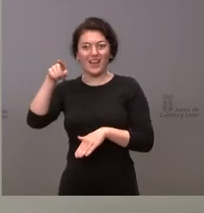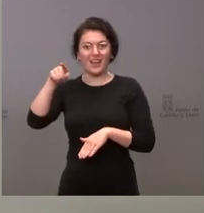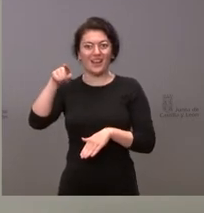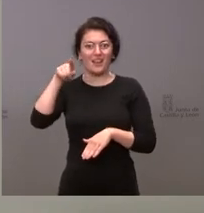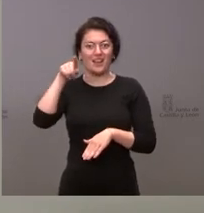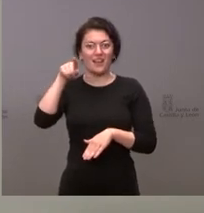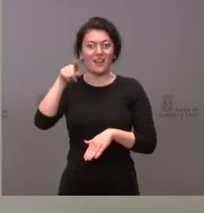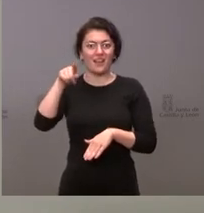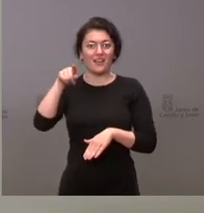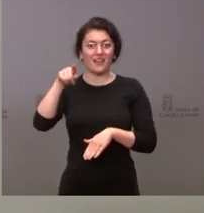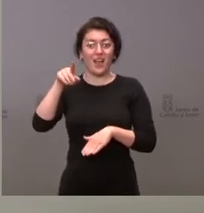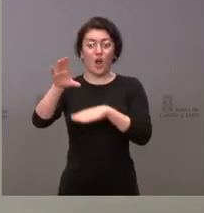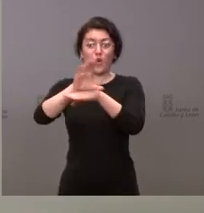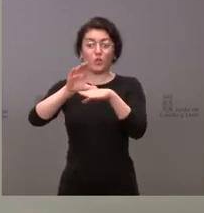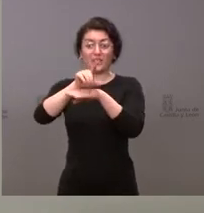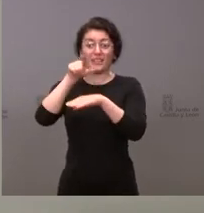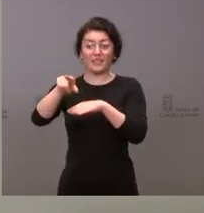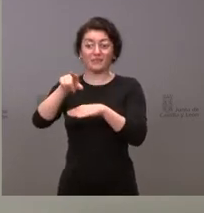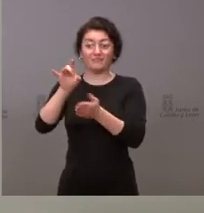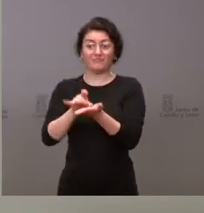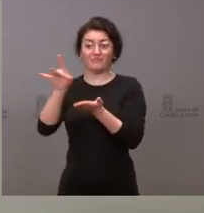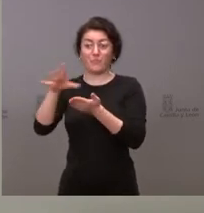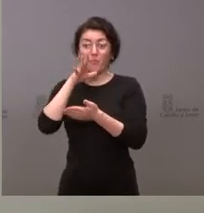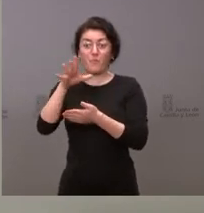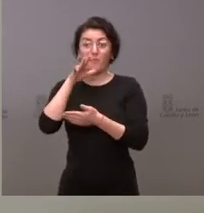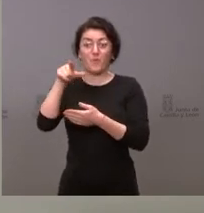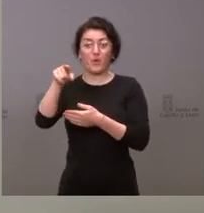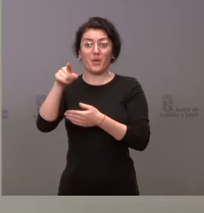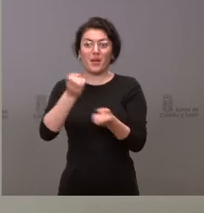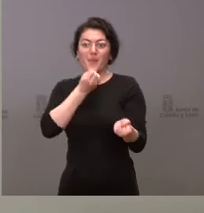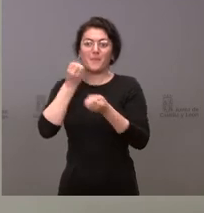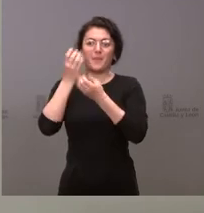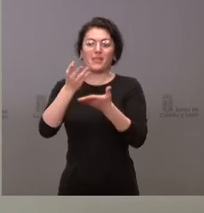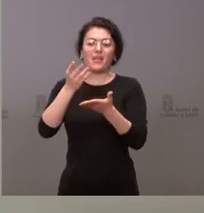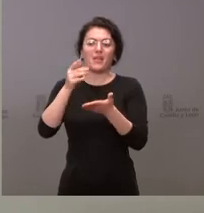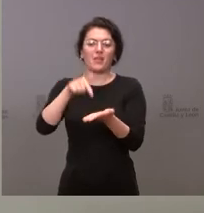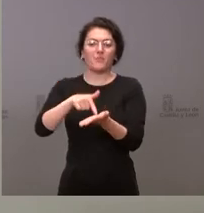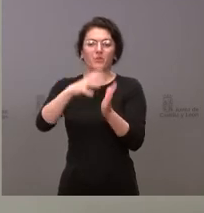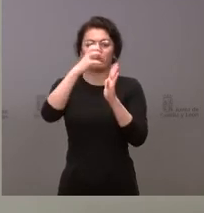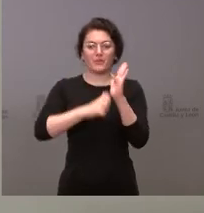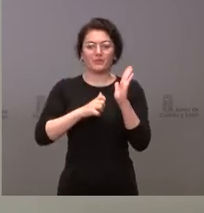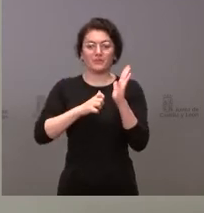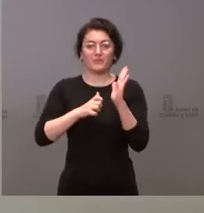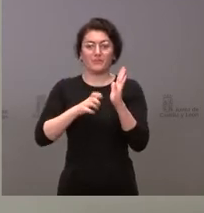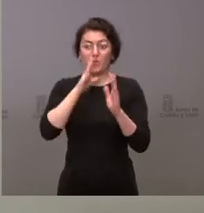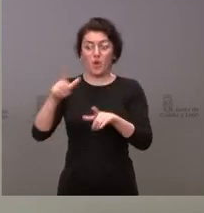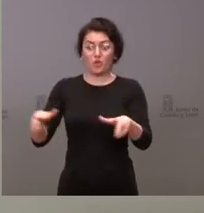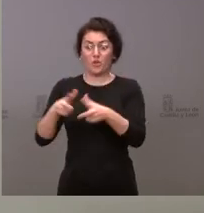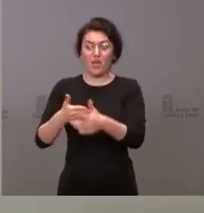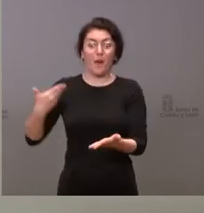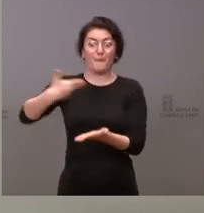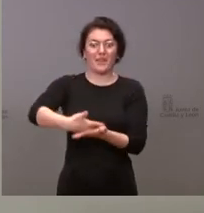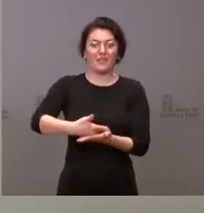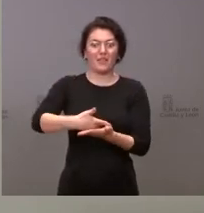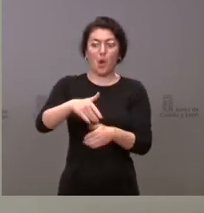consejera por anunciar una bajada de impuestos que se pedía por la sociedad que el